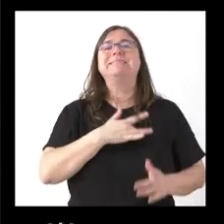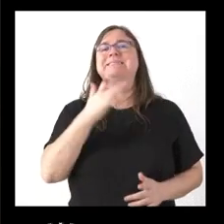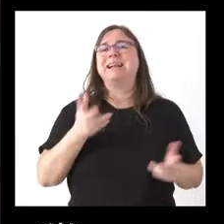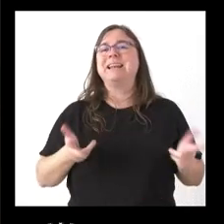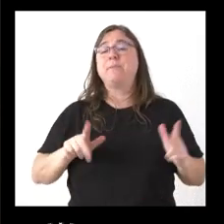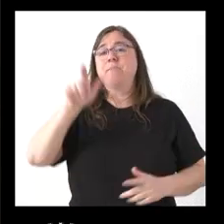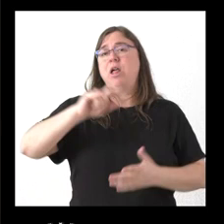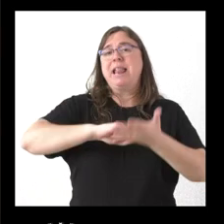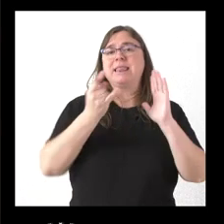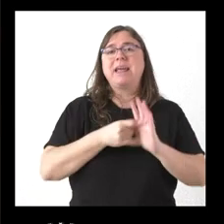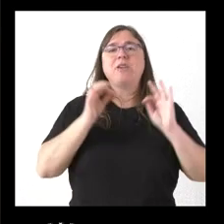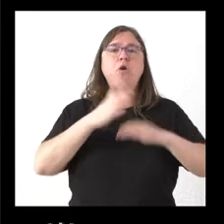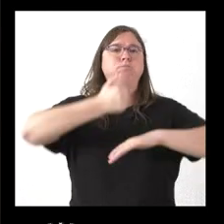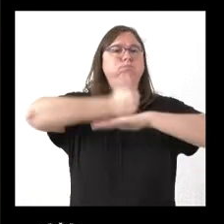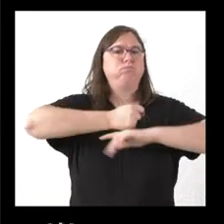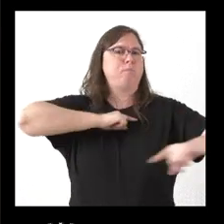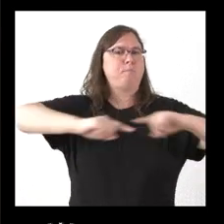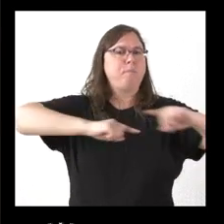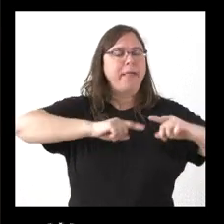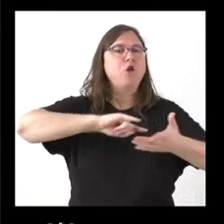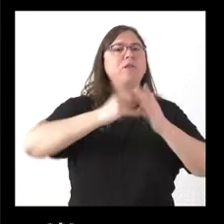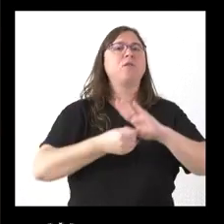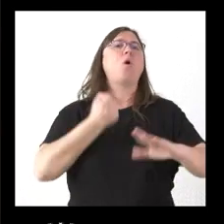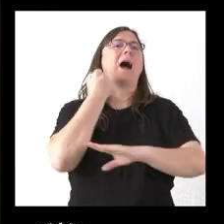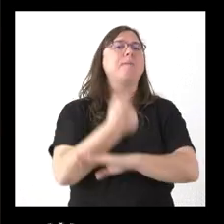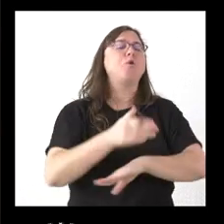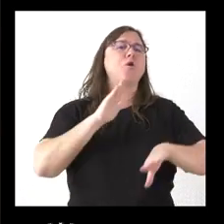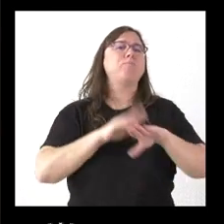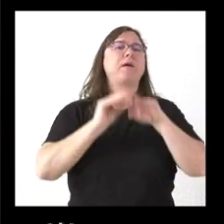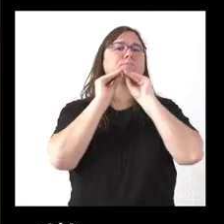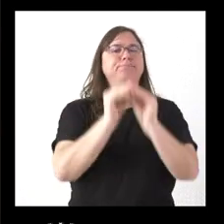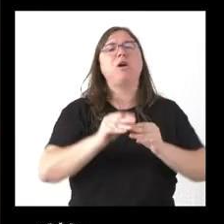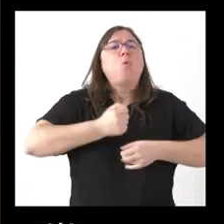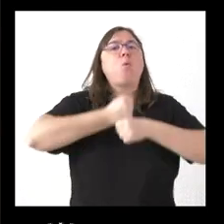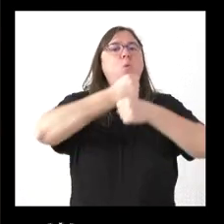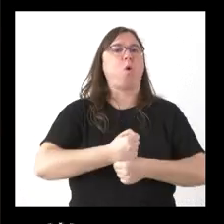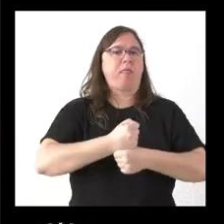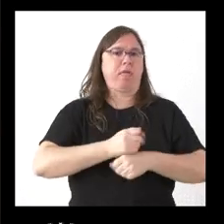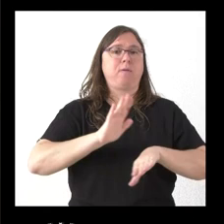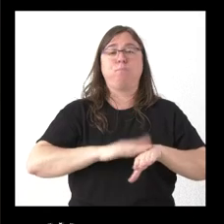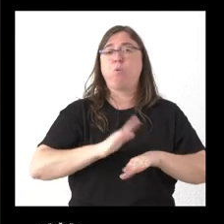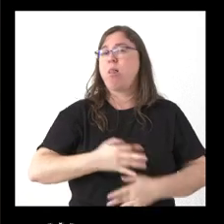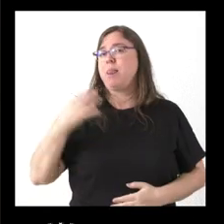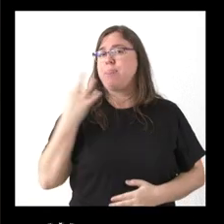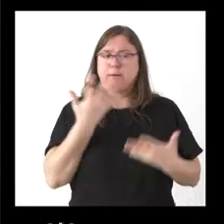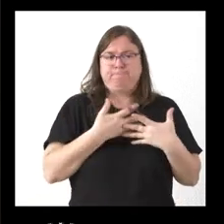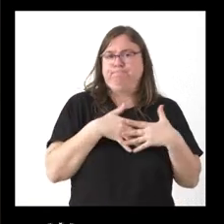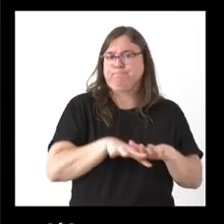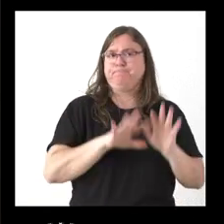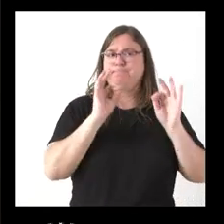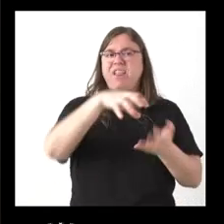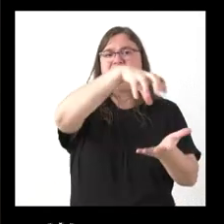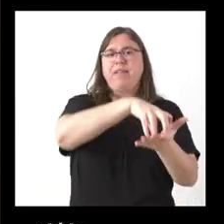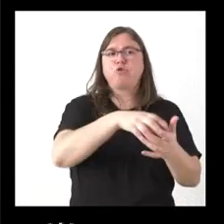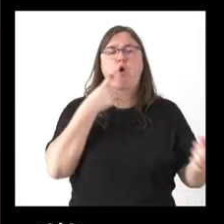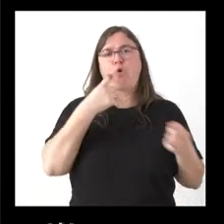técnicos facultativos de los centros de mando o técnicos de apoyo los centros de mando para la realización de guardias dado que tiene que estar plenamente integrados en esos centros